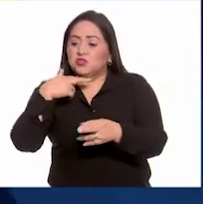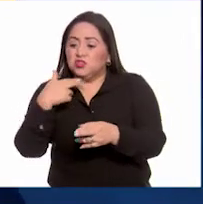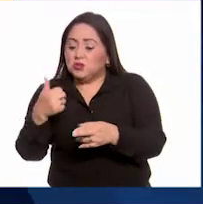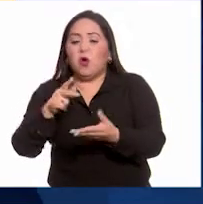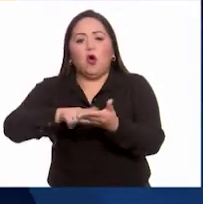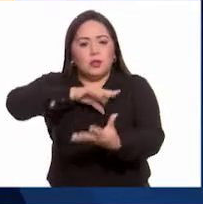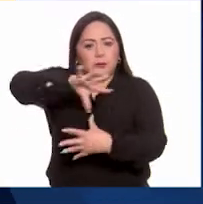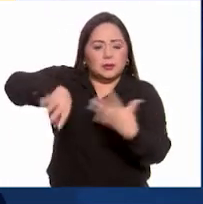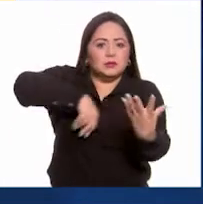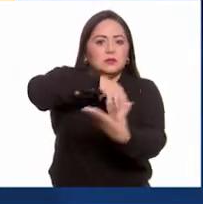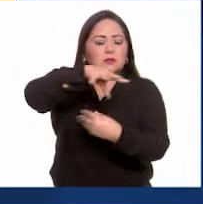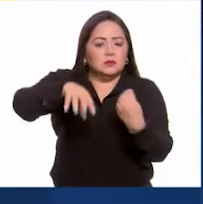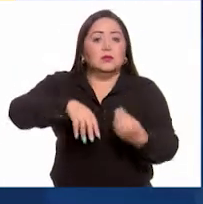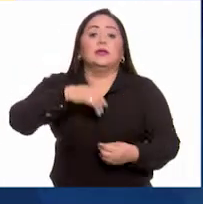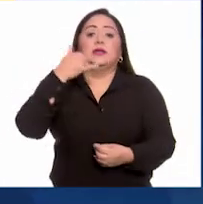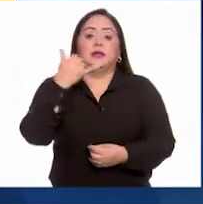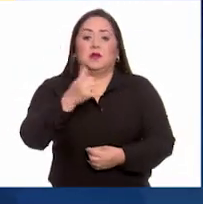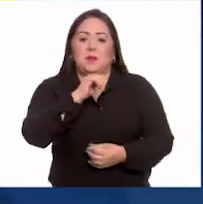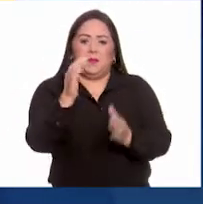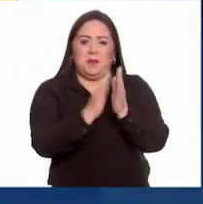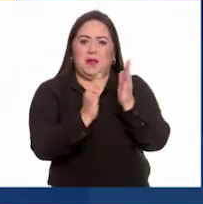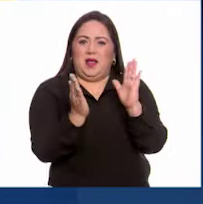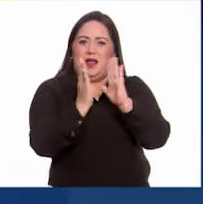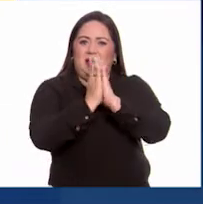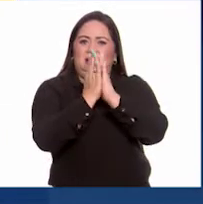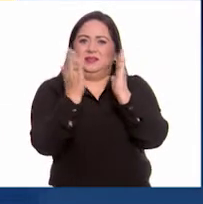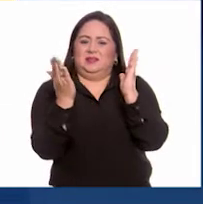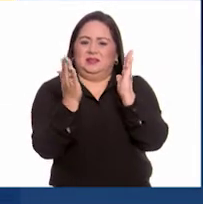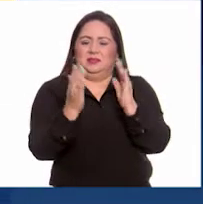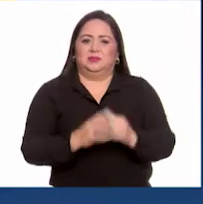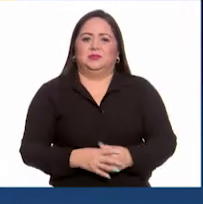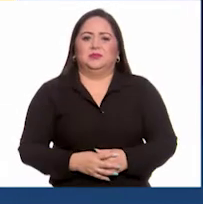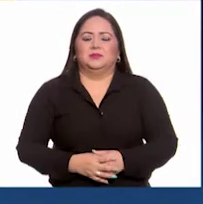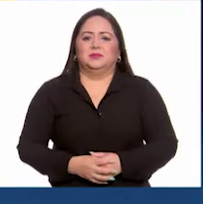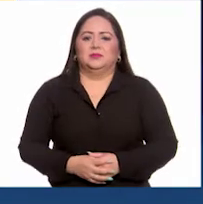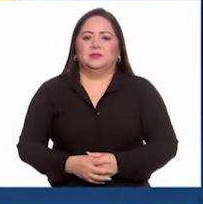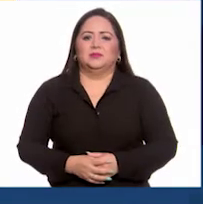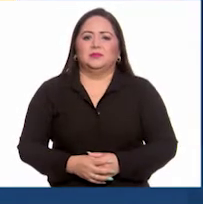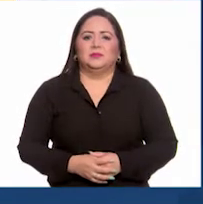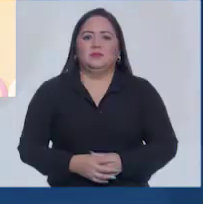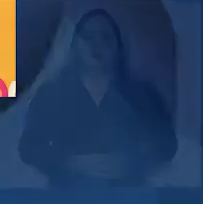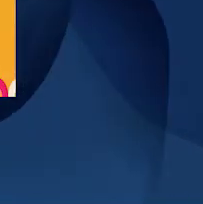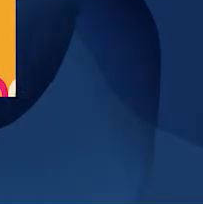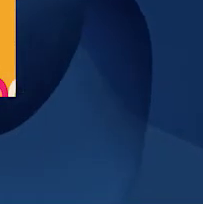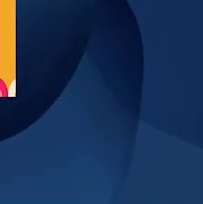reciclados. Chilasin cartonero. Lajalaisin es mola majanza.